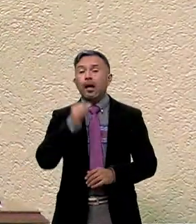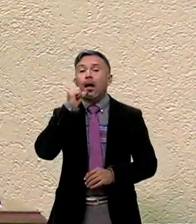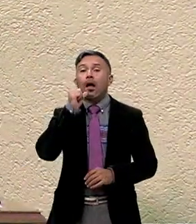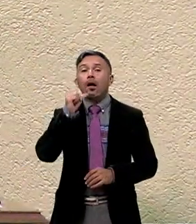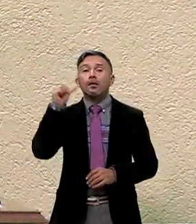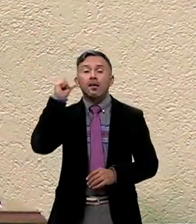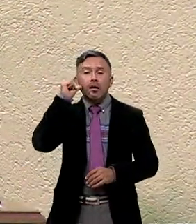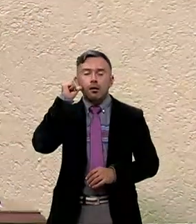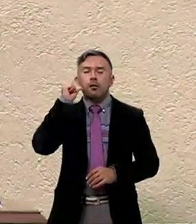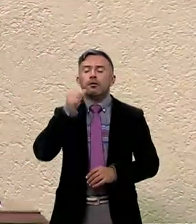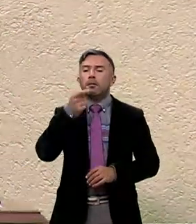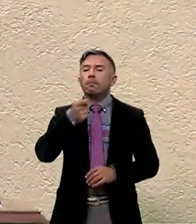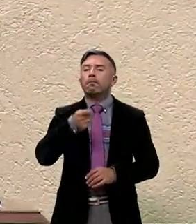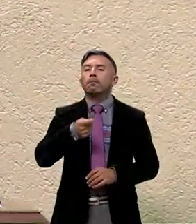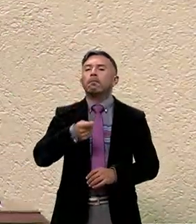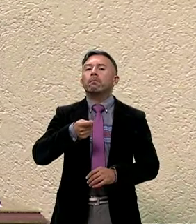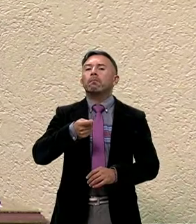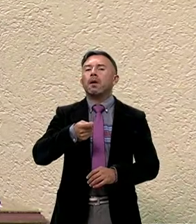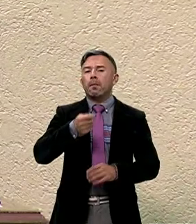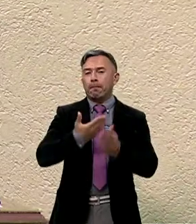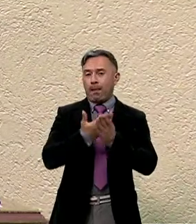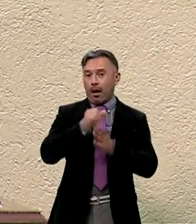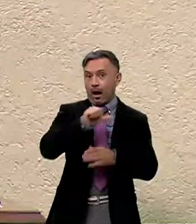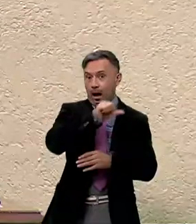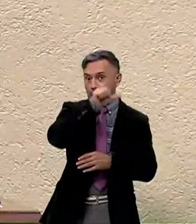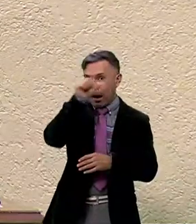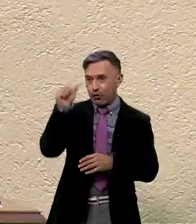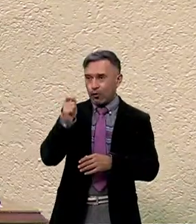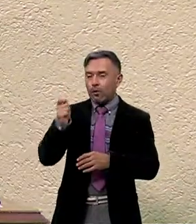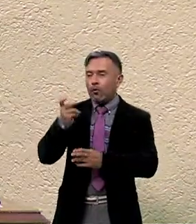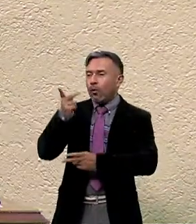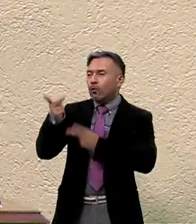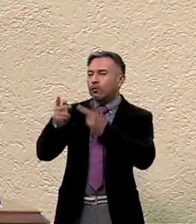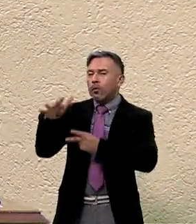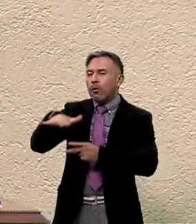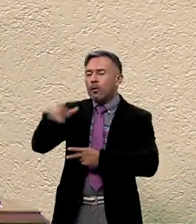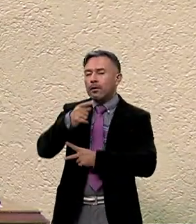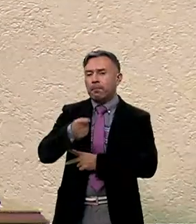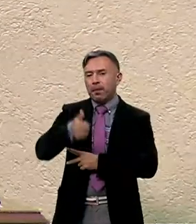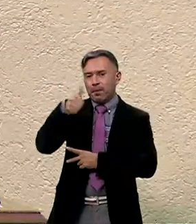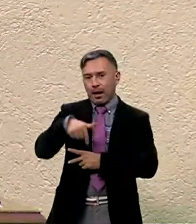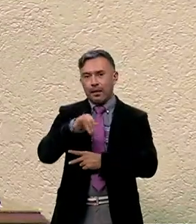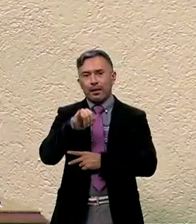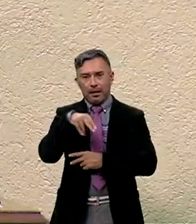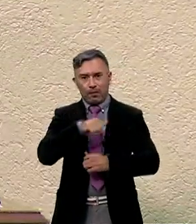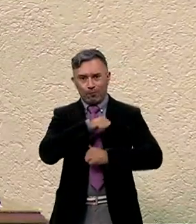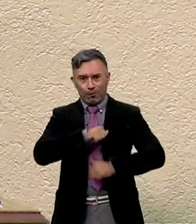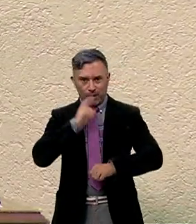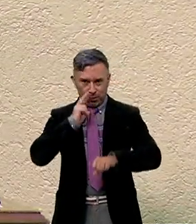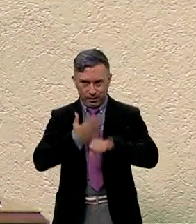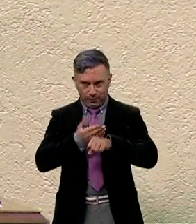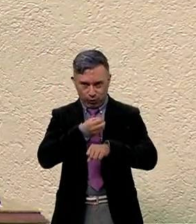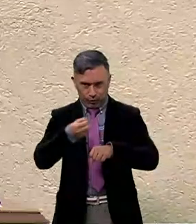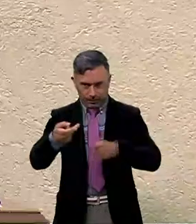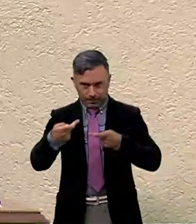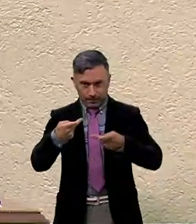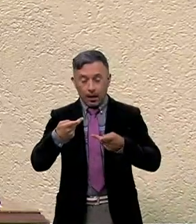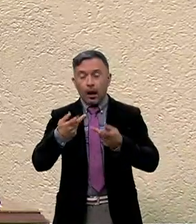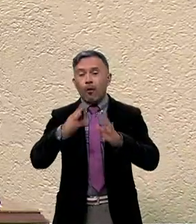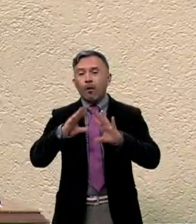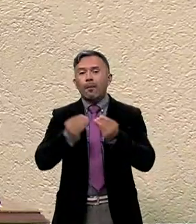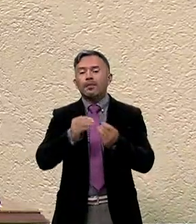de consulta popular organizada por el instituto nacional electoral para ello se instalaron 57 mil